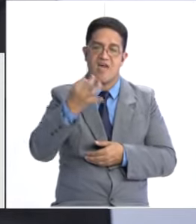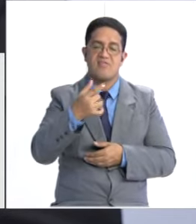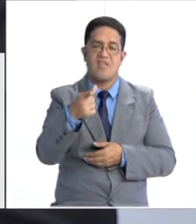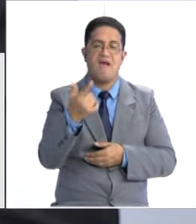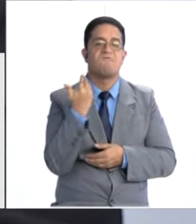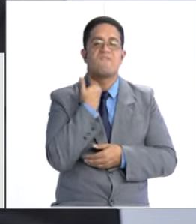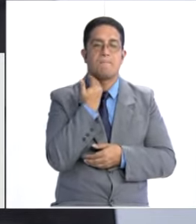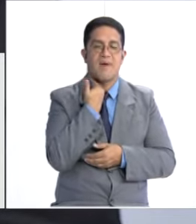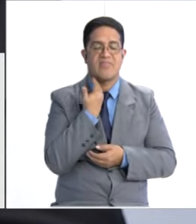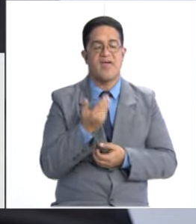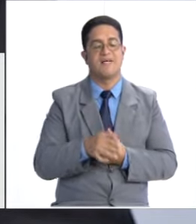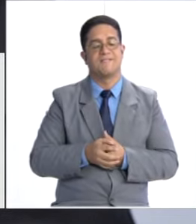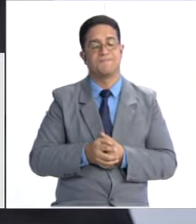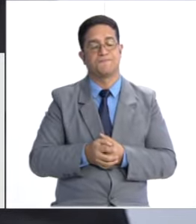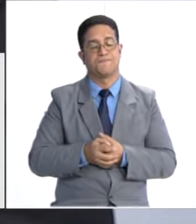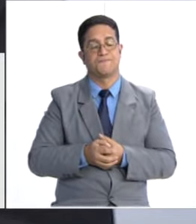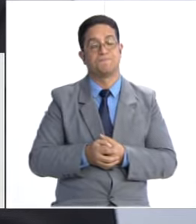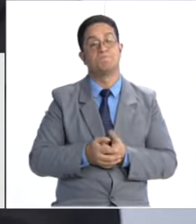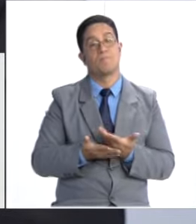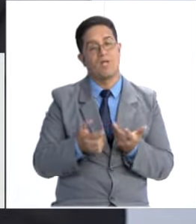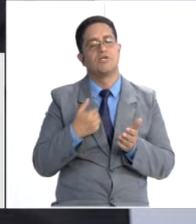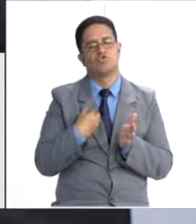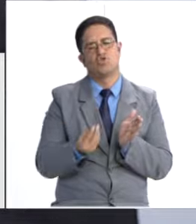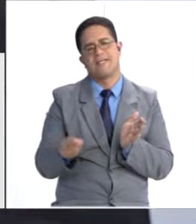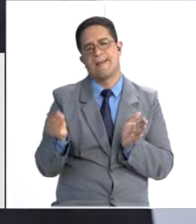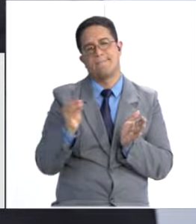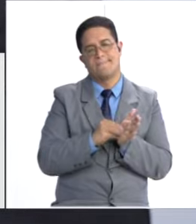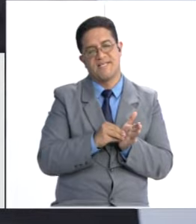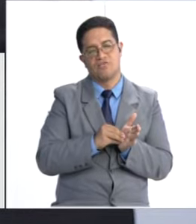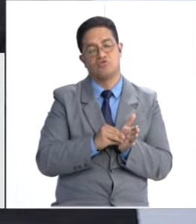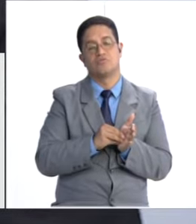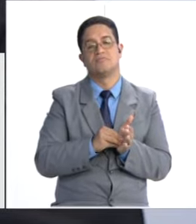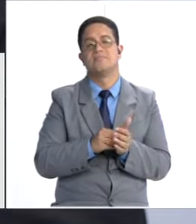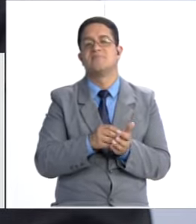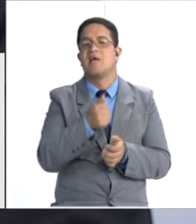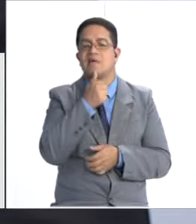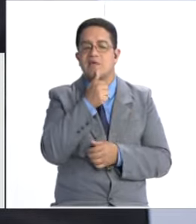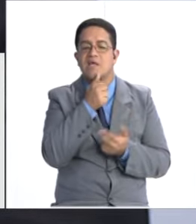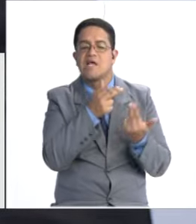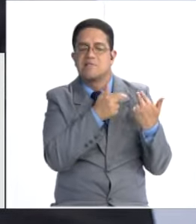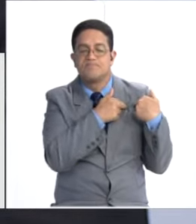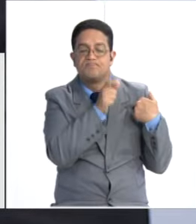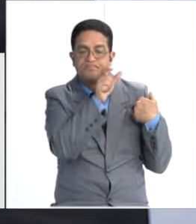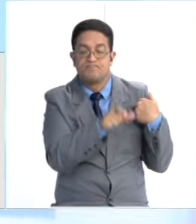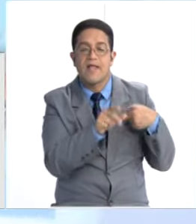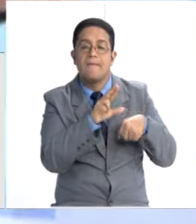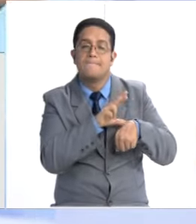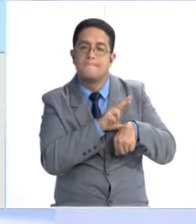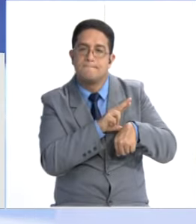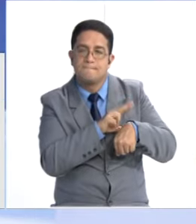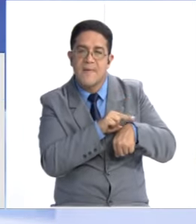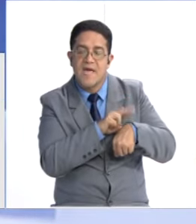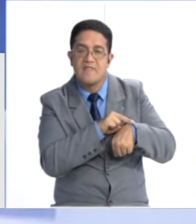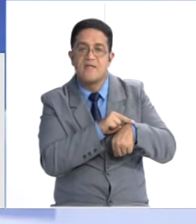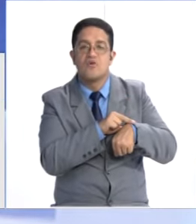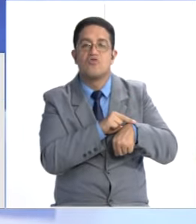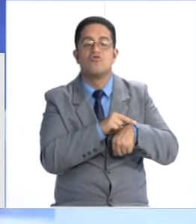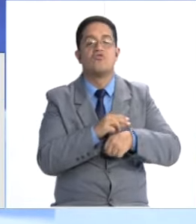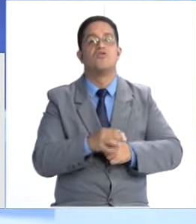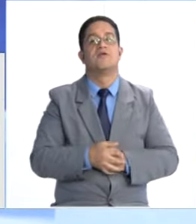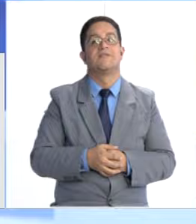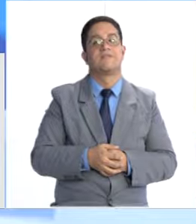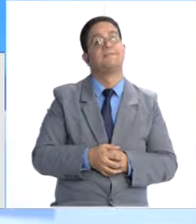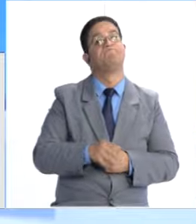patologías. Obviamente, vuelvo y repito, todo consultado obviamente con su médico tratante. Por supuesto. Sí, de hecho, pues